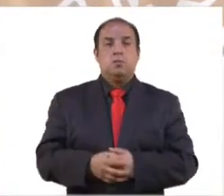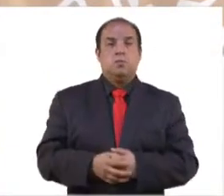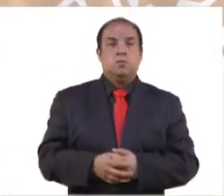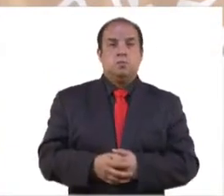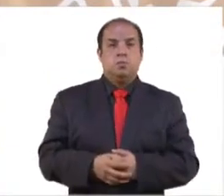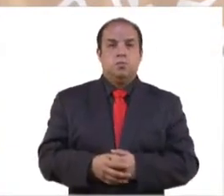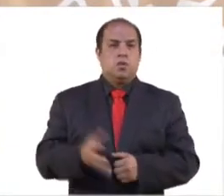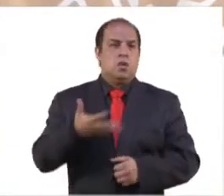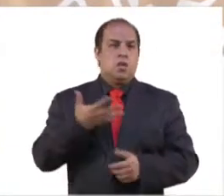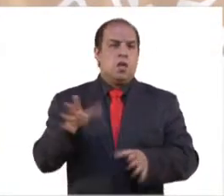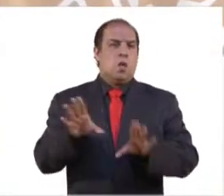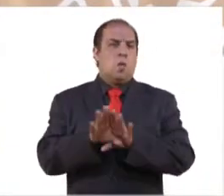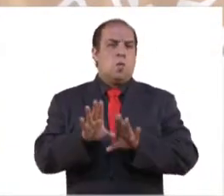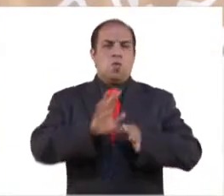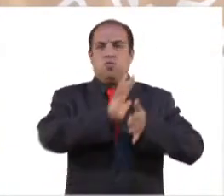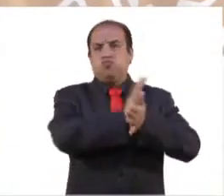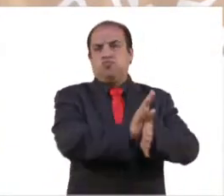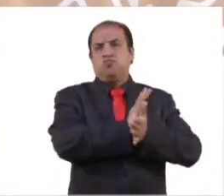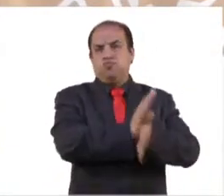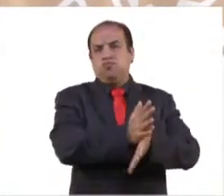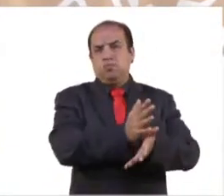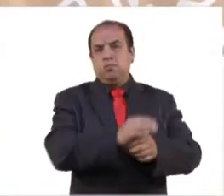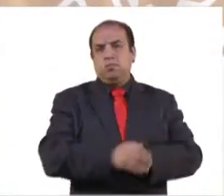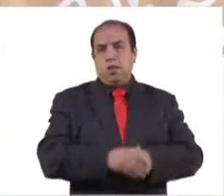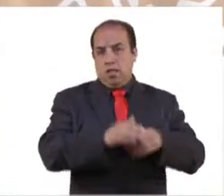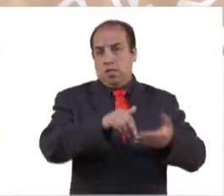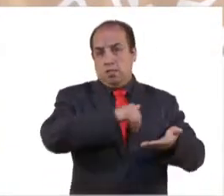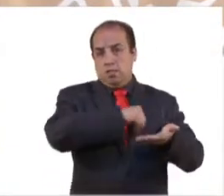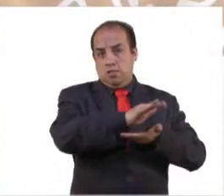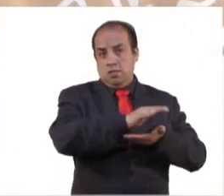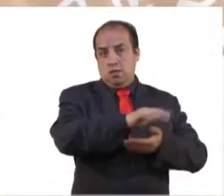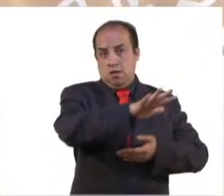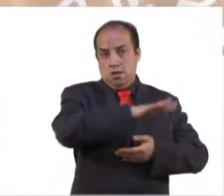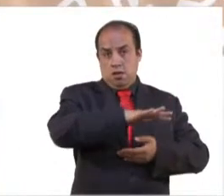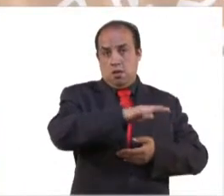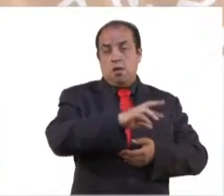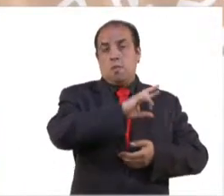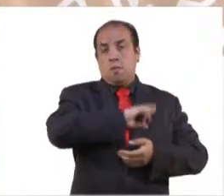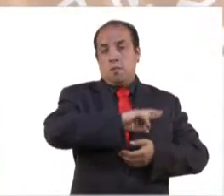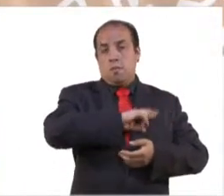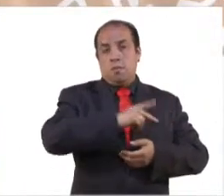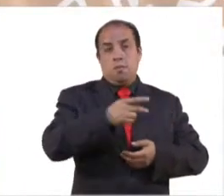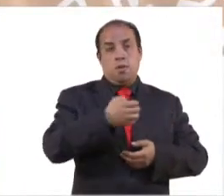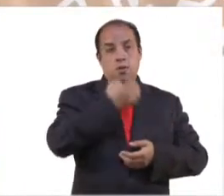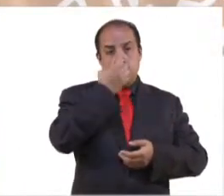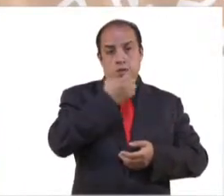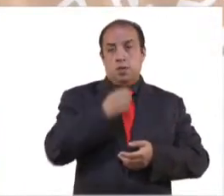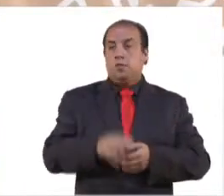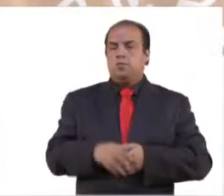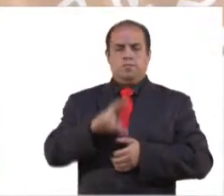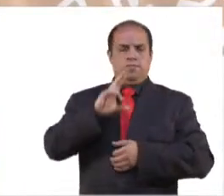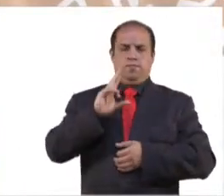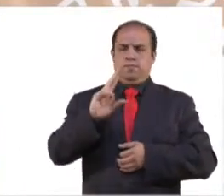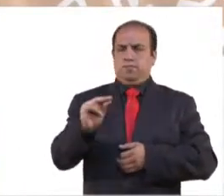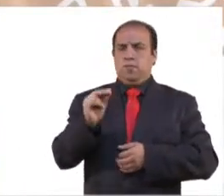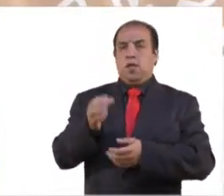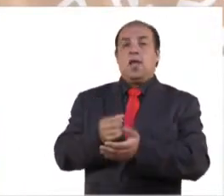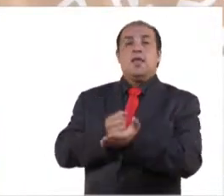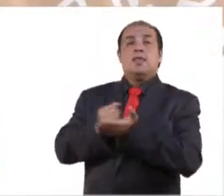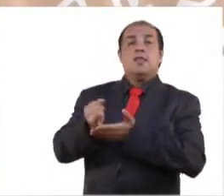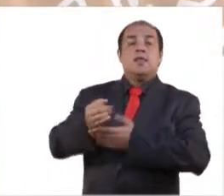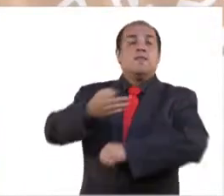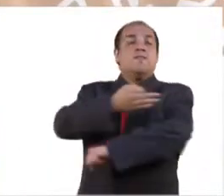en algún acto de discriminación al dejarlos afuera? No, por ningún motivo. Es decisión de la familia llevar a sus hijos a escuela pública o a escuela